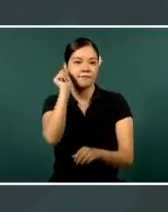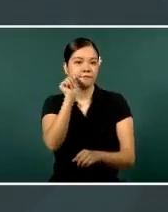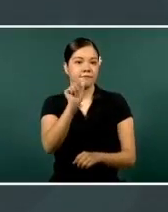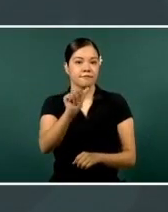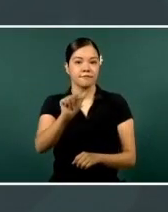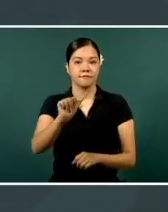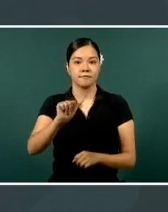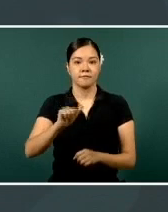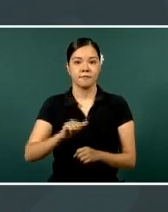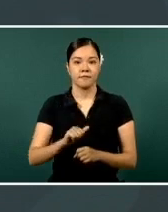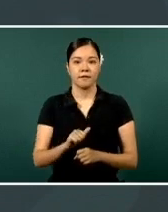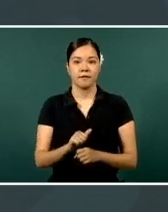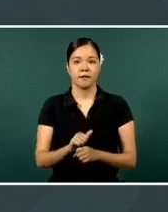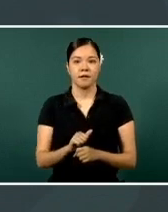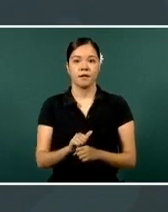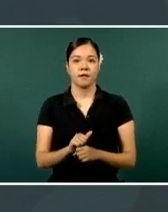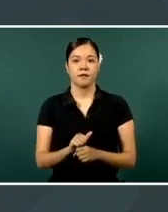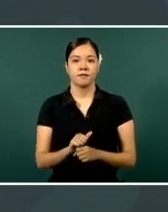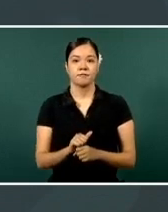sobre